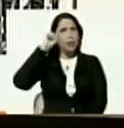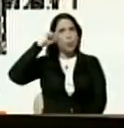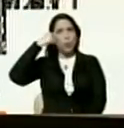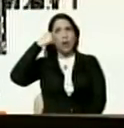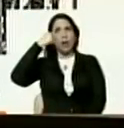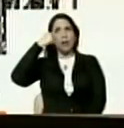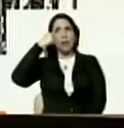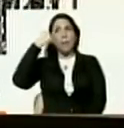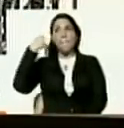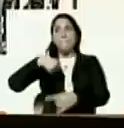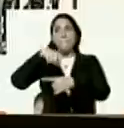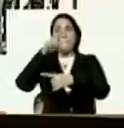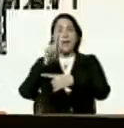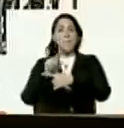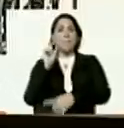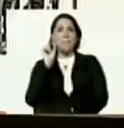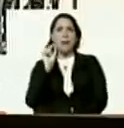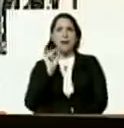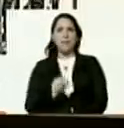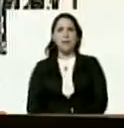Fue la primera vez